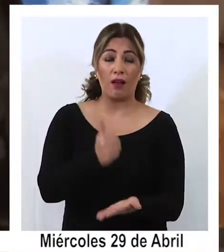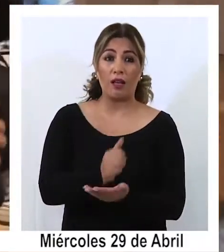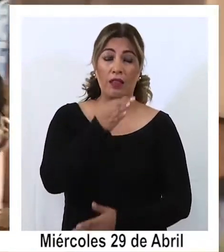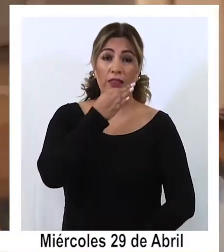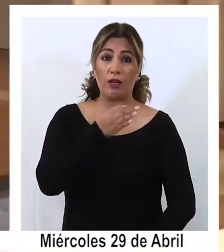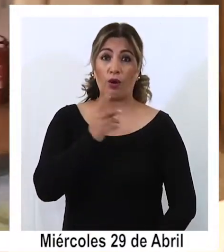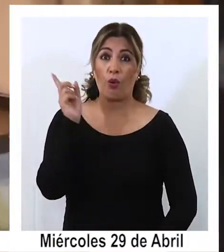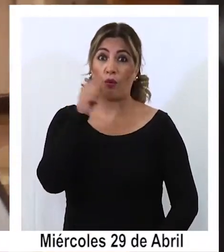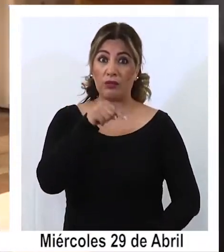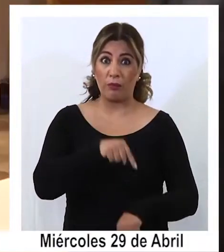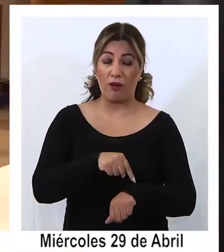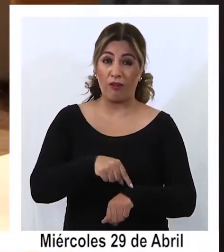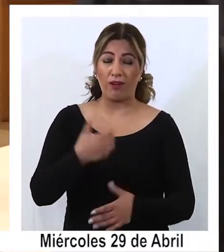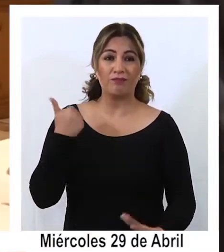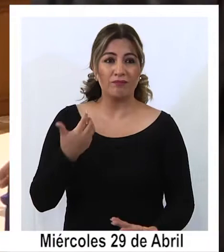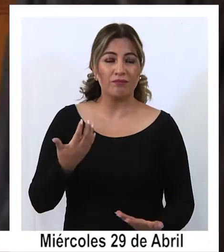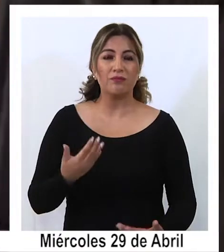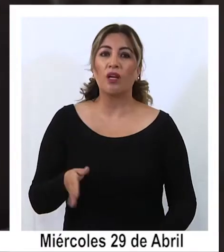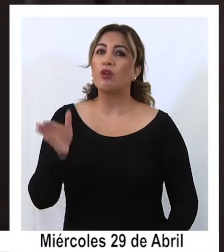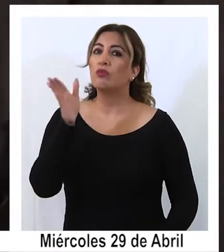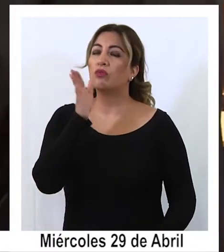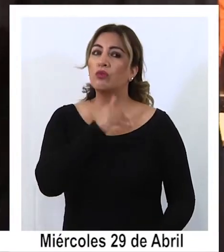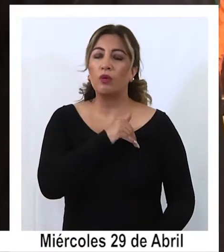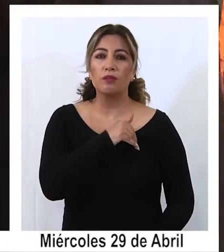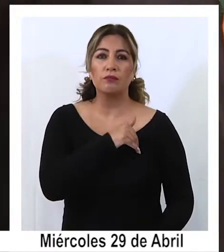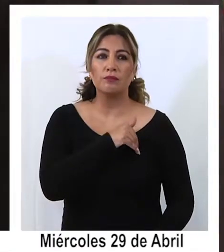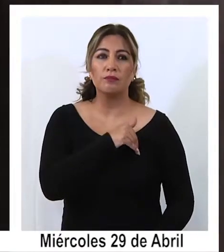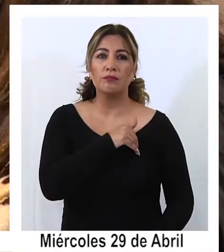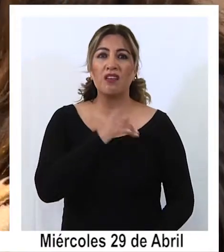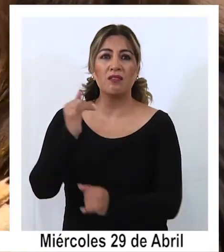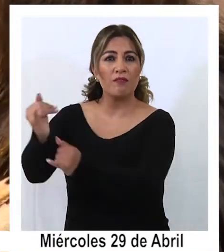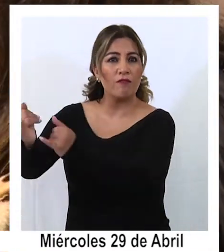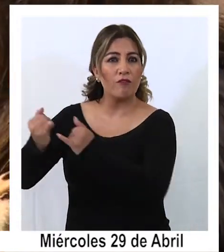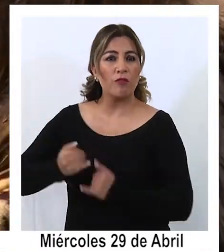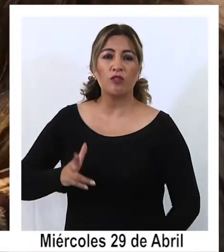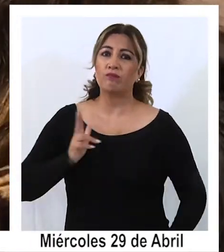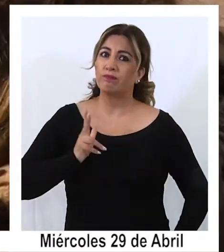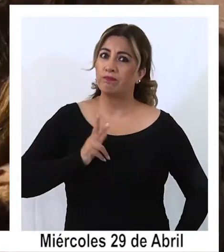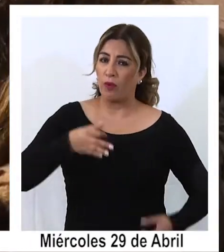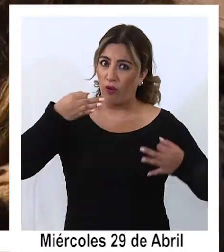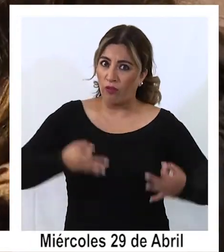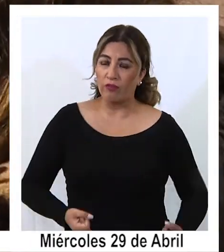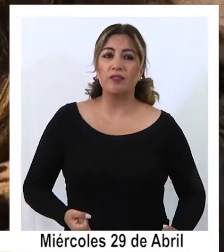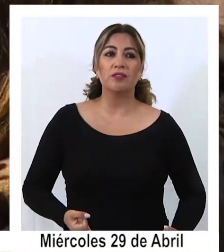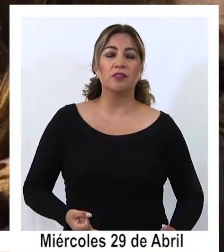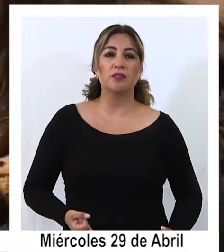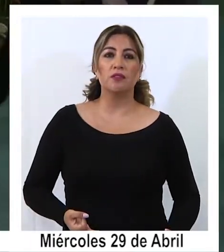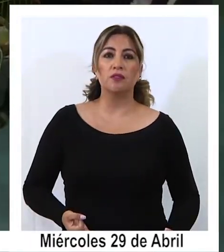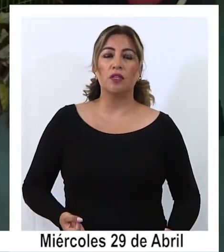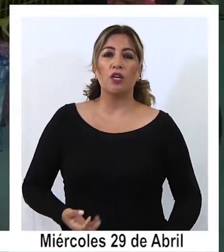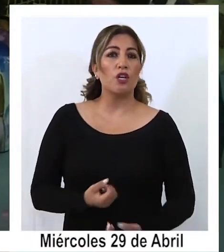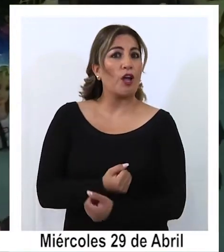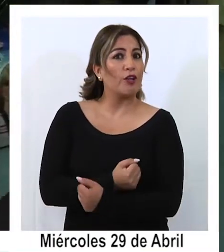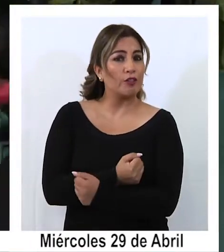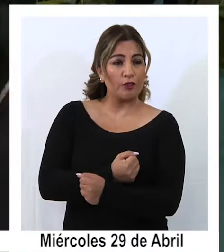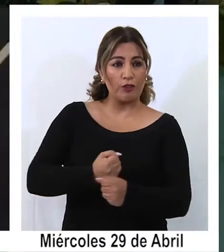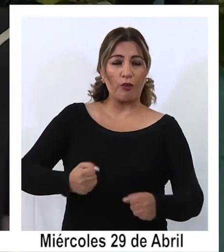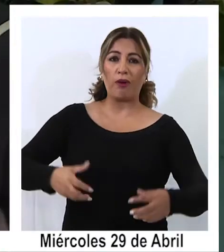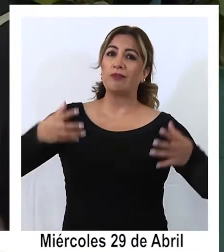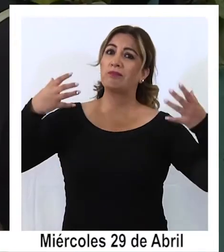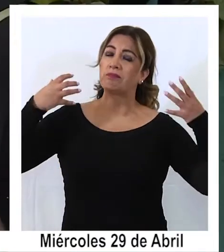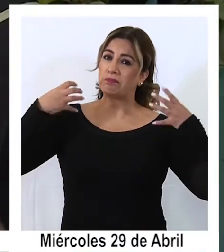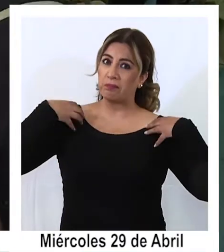última hora del día que no había recibido ninguna información oficial al respecto y que no estaba en condiciones de asumir